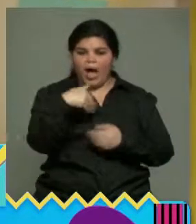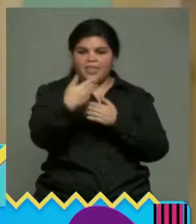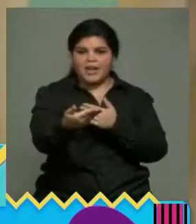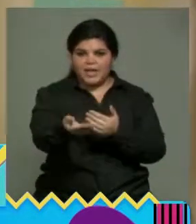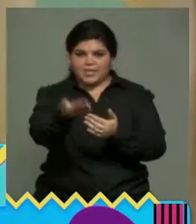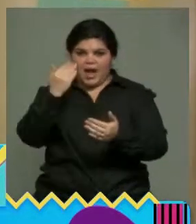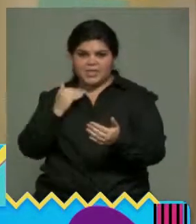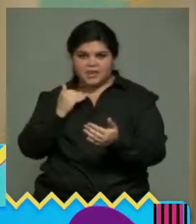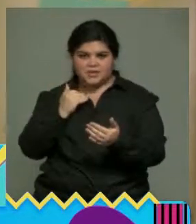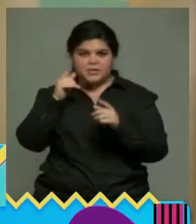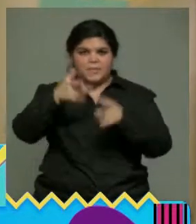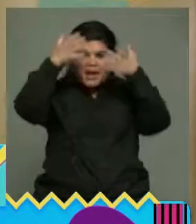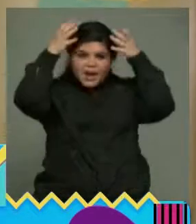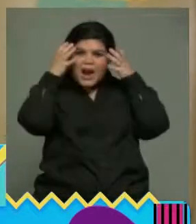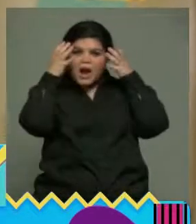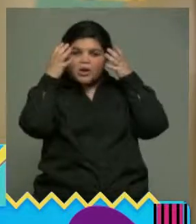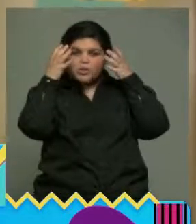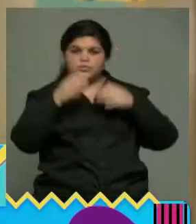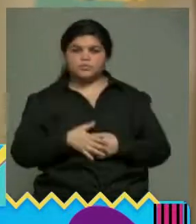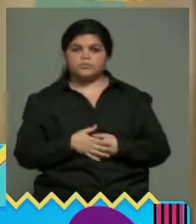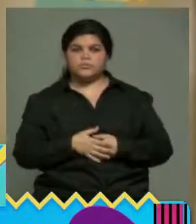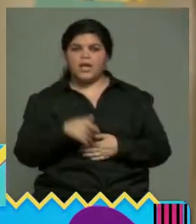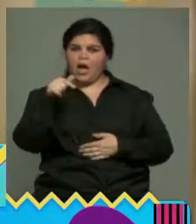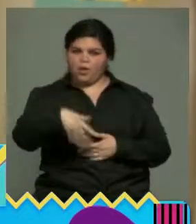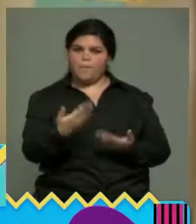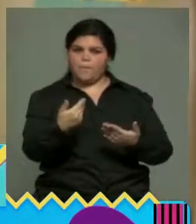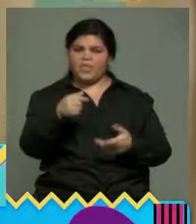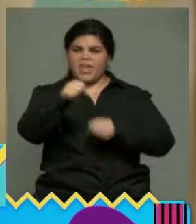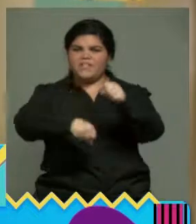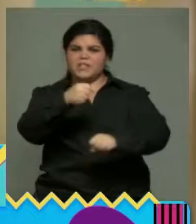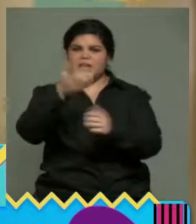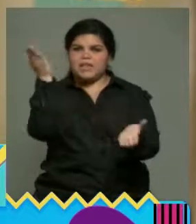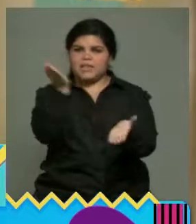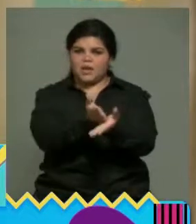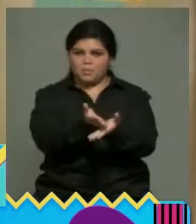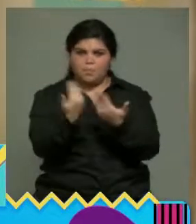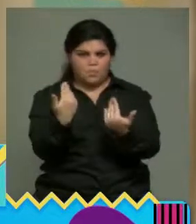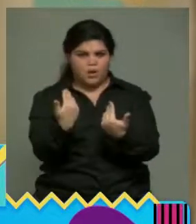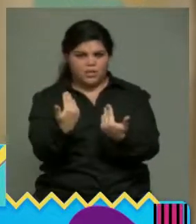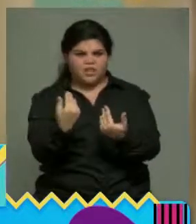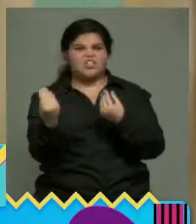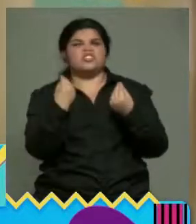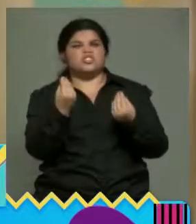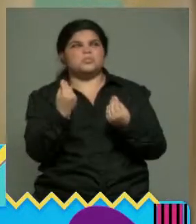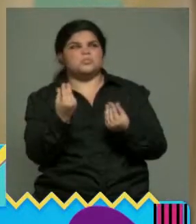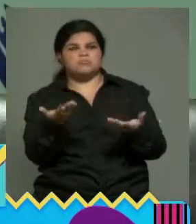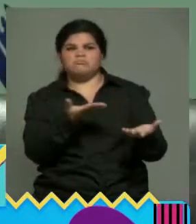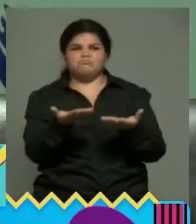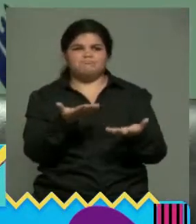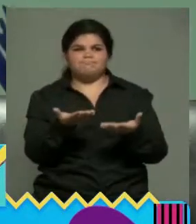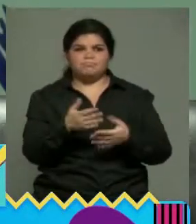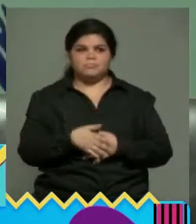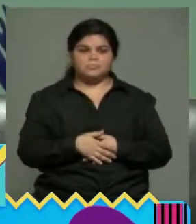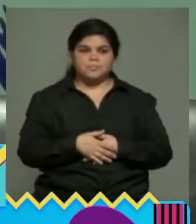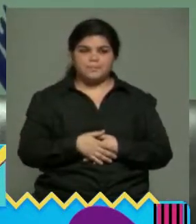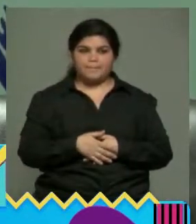tema del casco. Ahora, ¿se podría llegar a penalizar al ciclista que no tenga casco? Porque ¿cómo se puede llegar a...? Bueno,